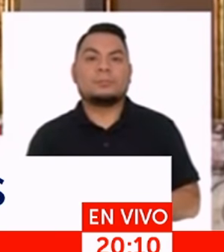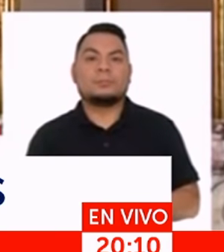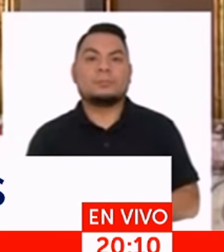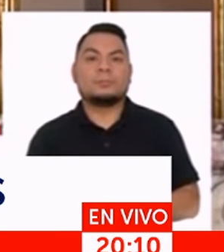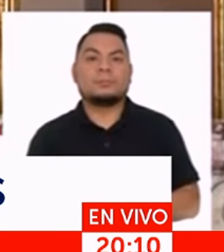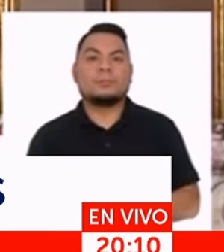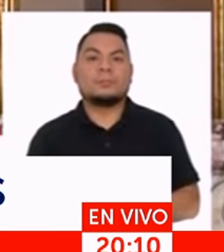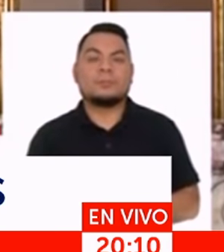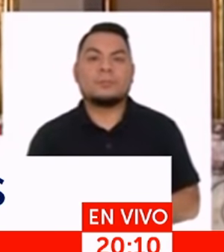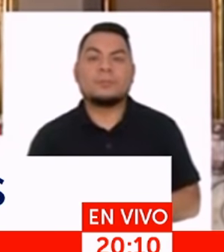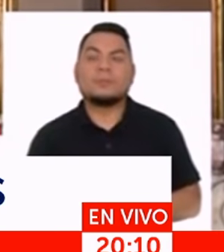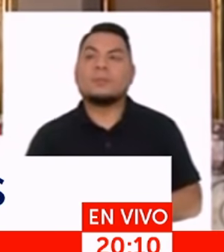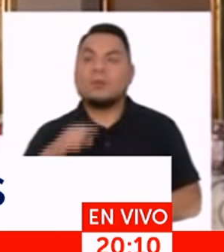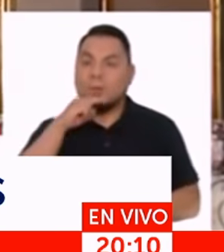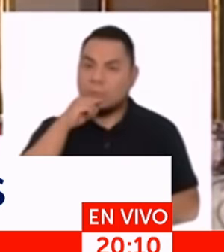Exitosa. Señora